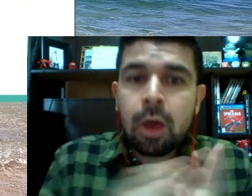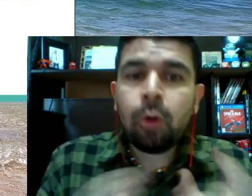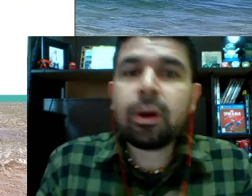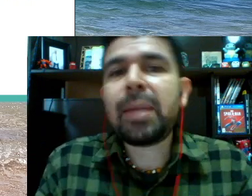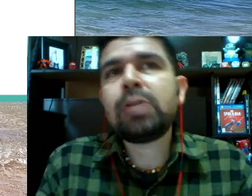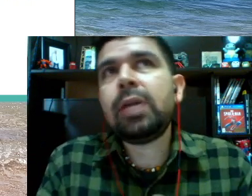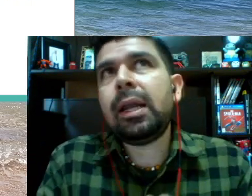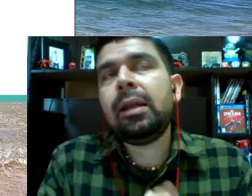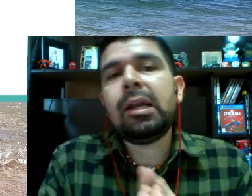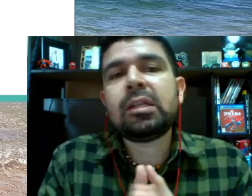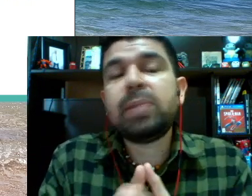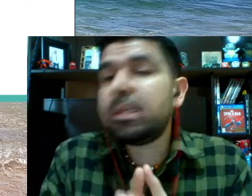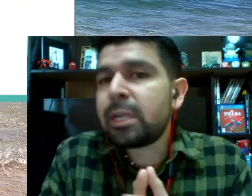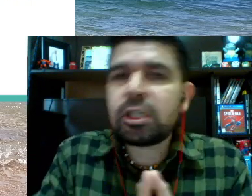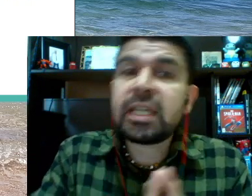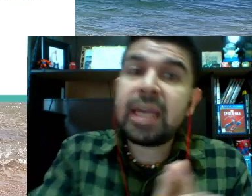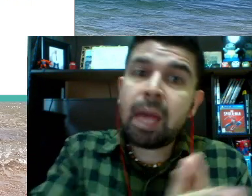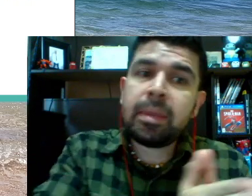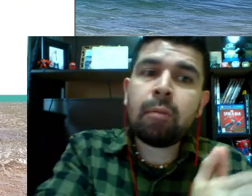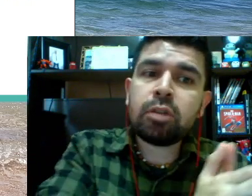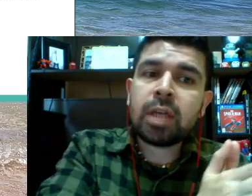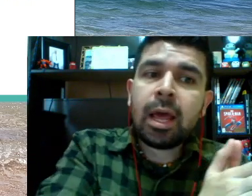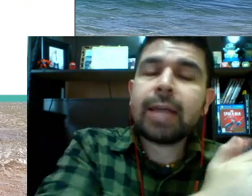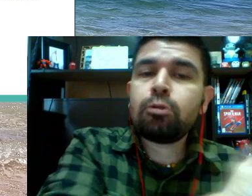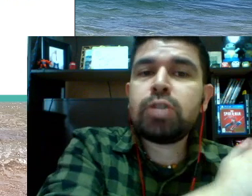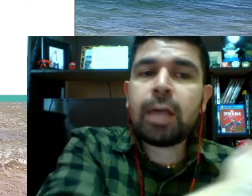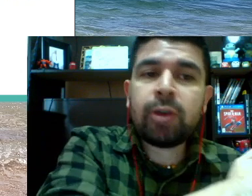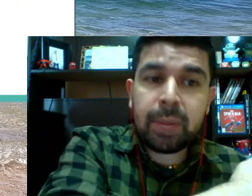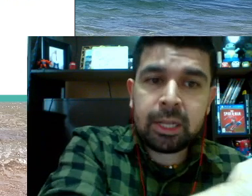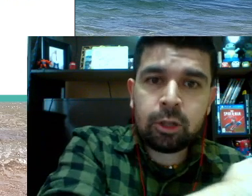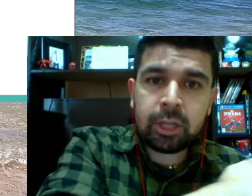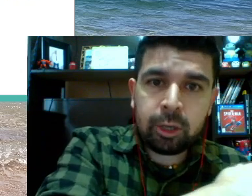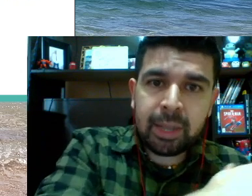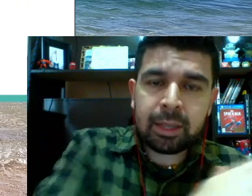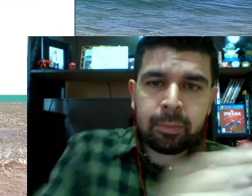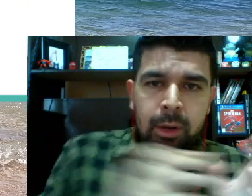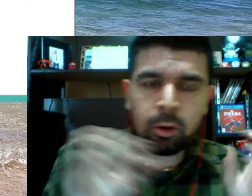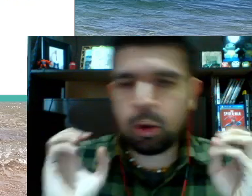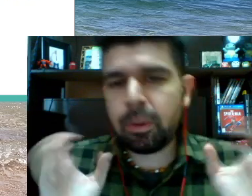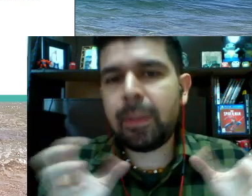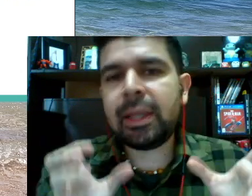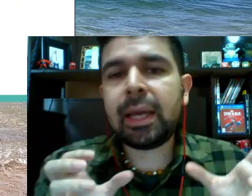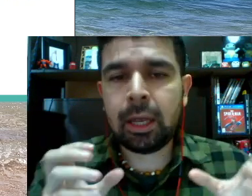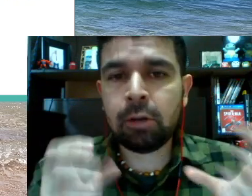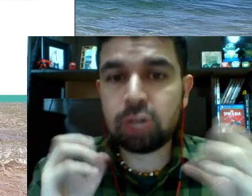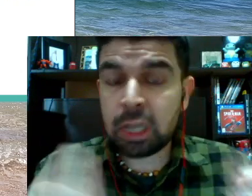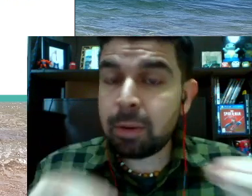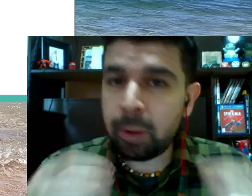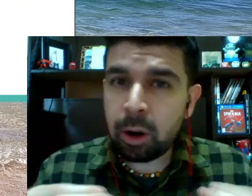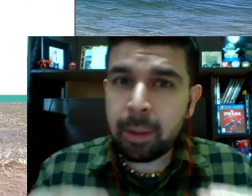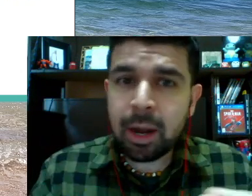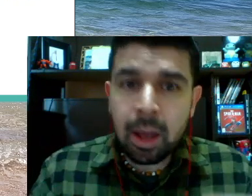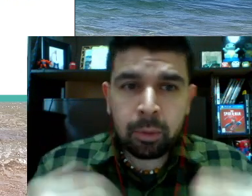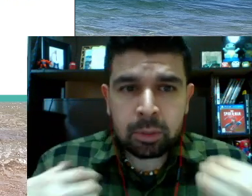un repaso de las mismas cosas que ya habíamos escuchado y aprendido anteriormente pero obviamente que nos sirve